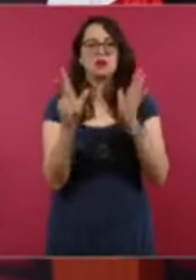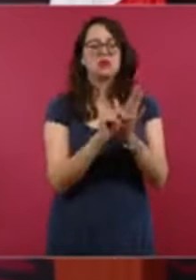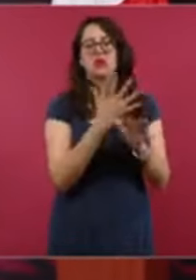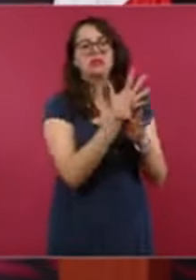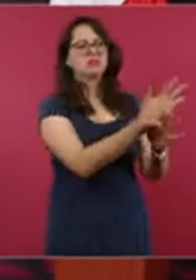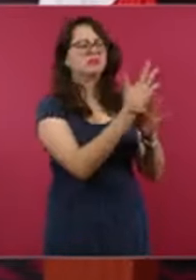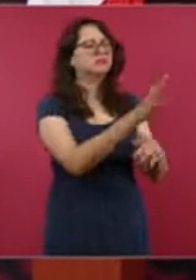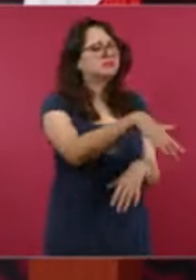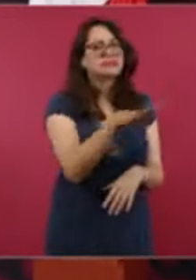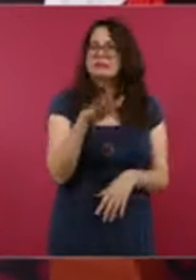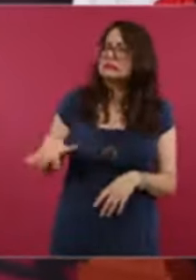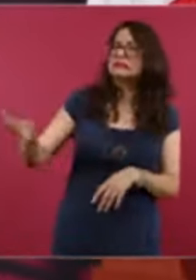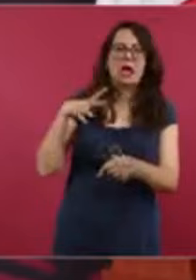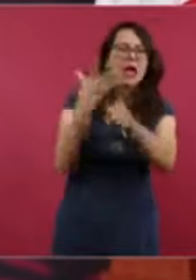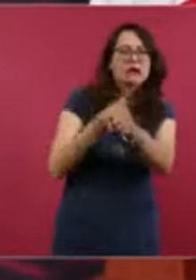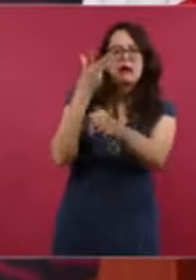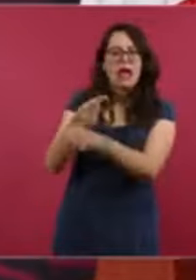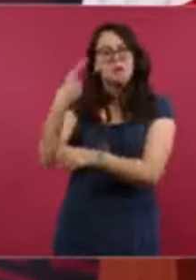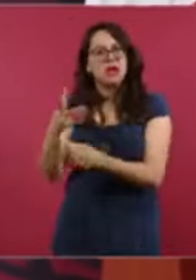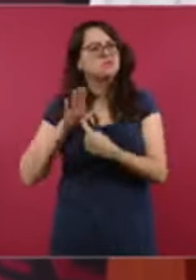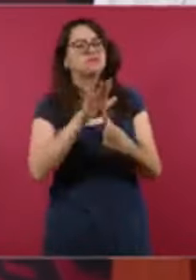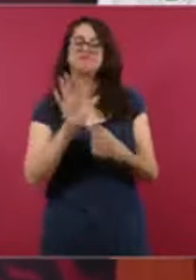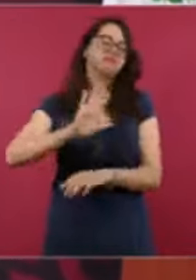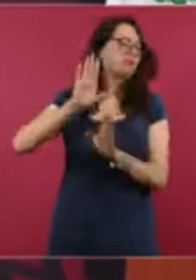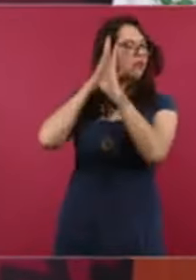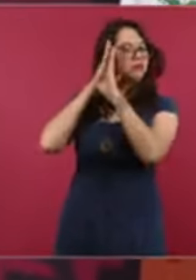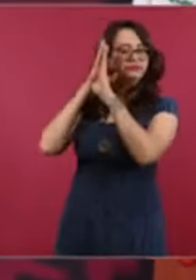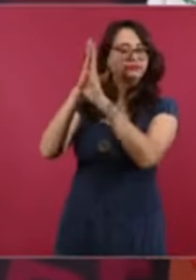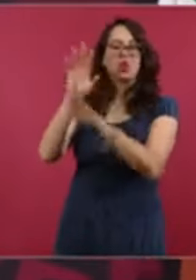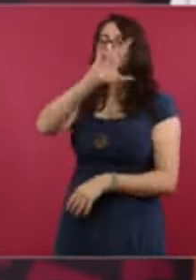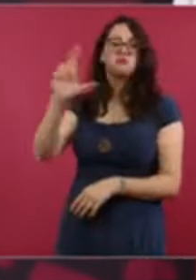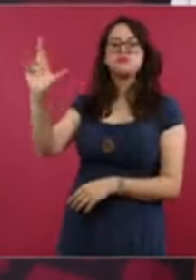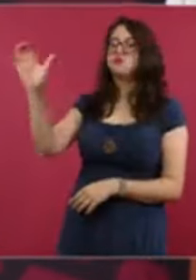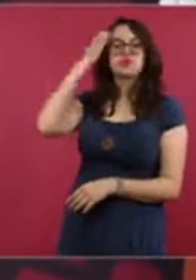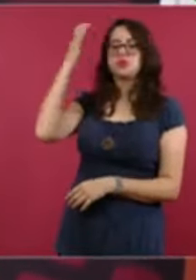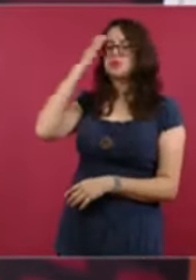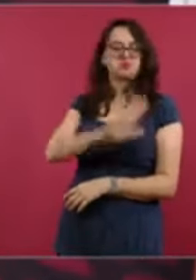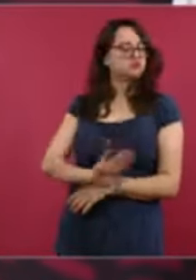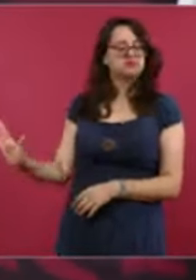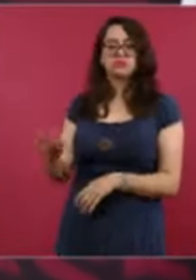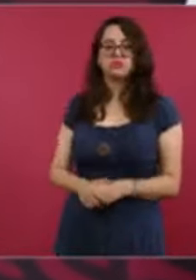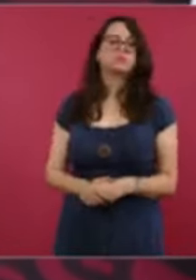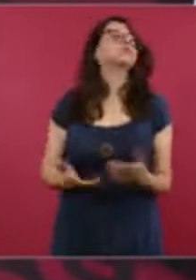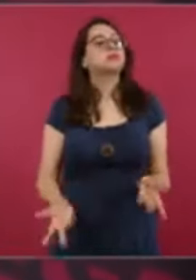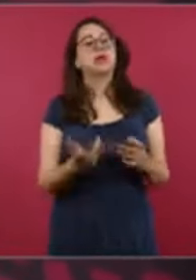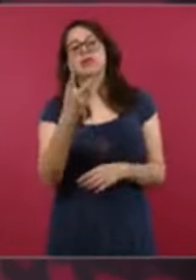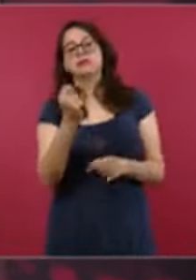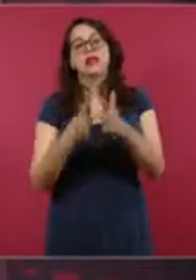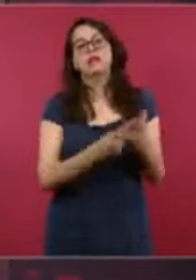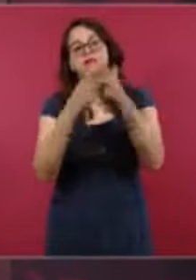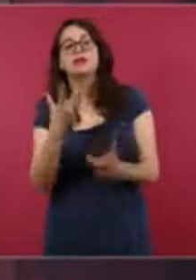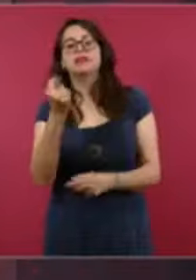No reconocer absolutamente nada. Es la narrativa de Televisa y de Azteca y del Reforma y del